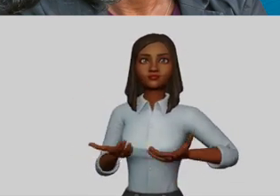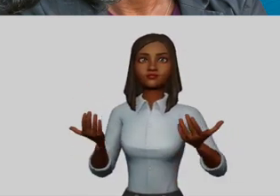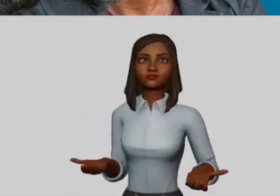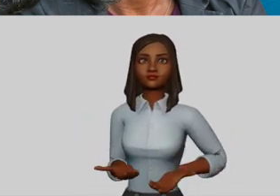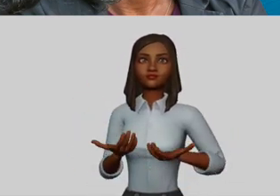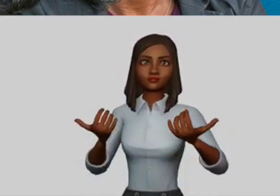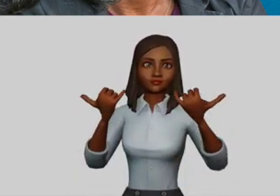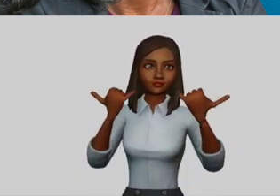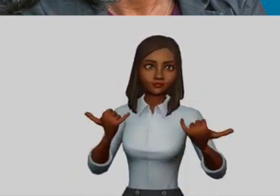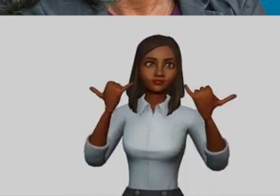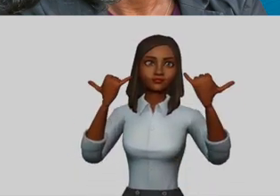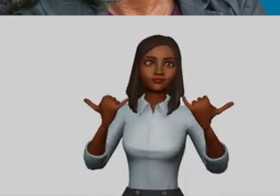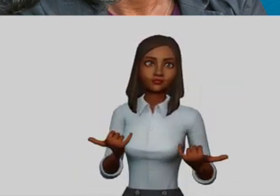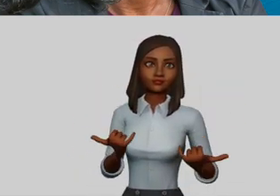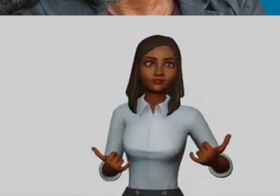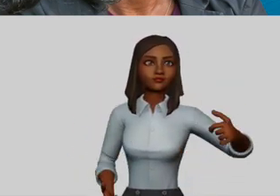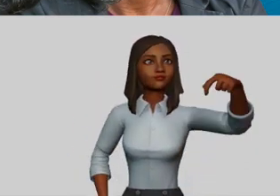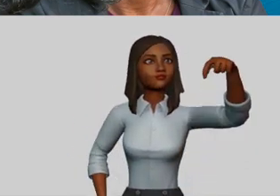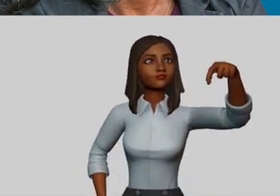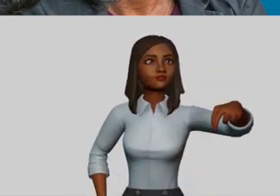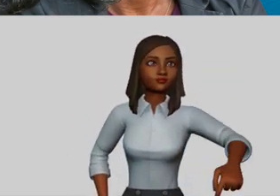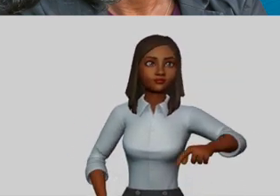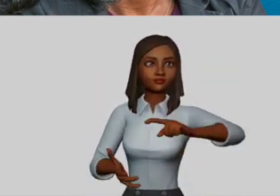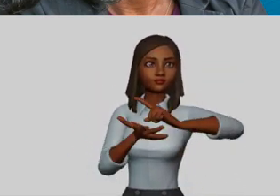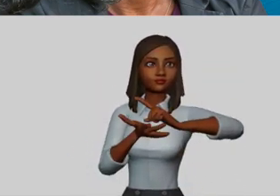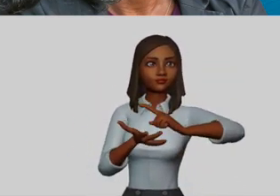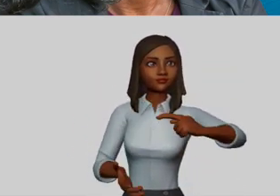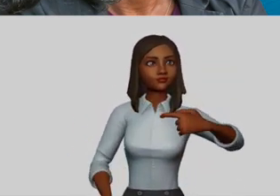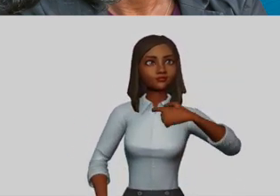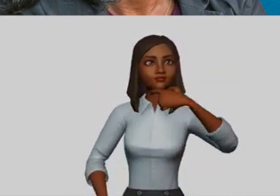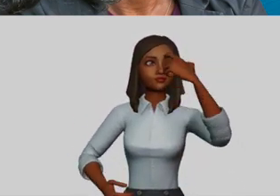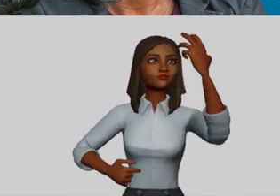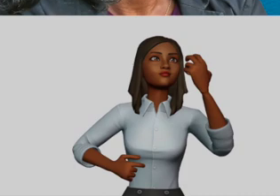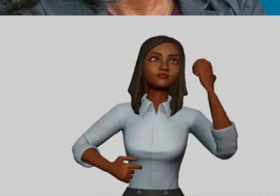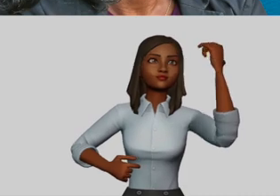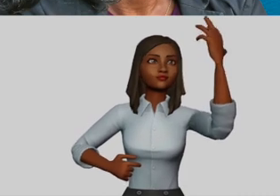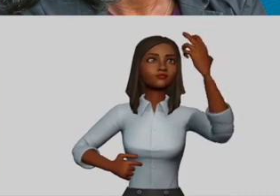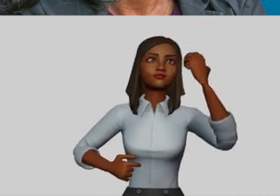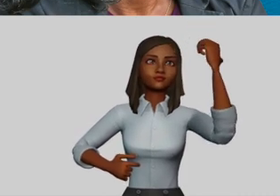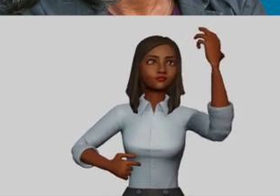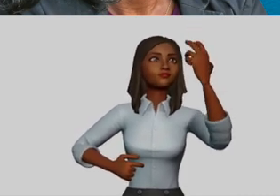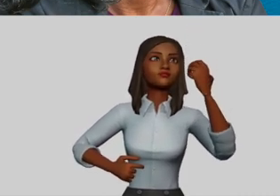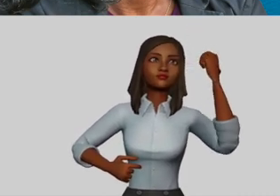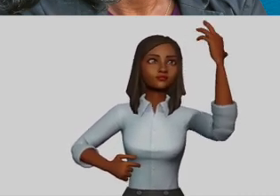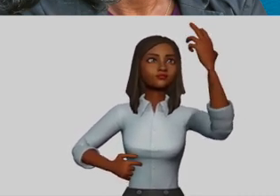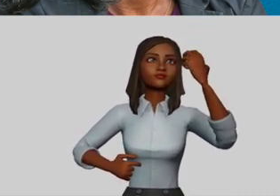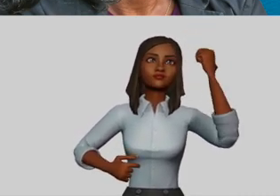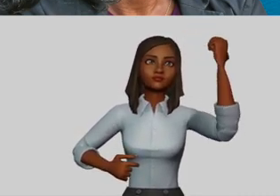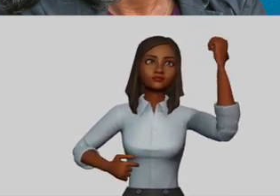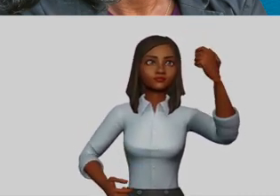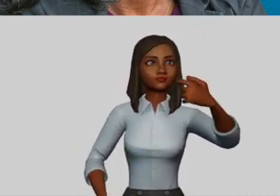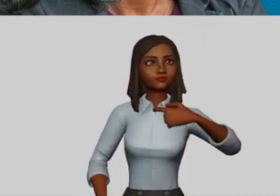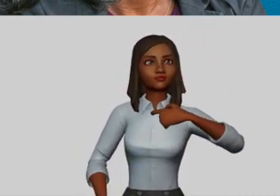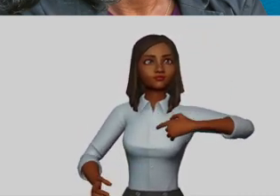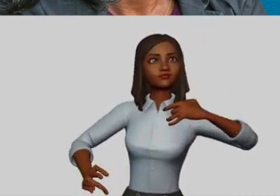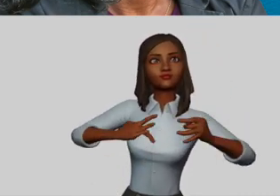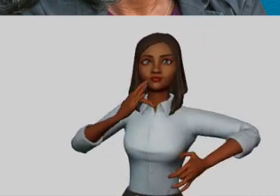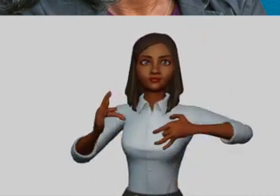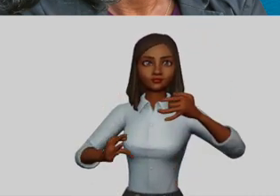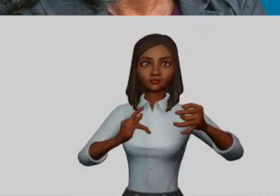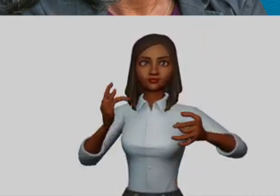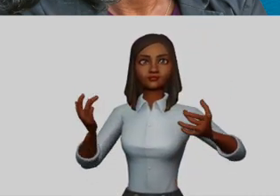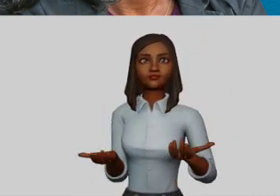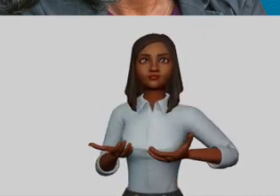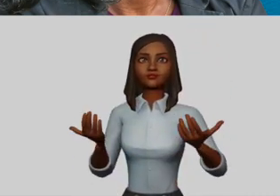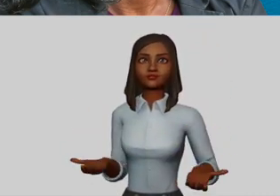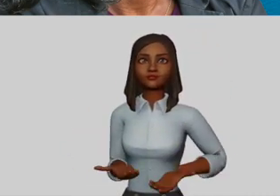misma historia de mi familia. Así que de verdad en ese tiempo me enfoqué mucho en mis estudios. Le doy muchas gracias a